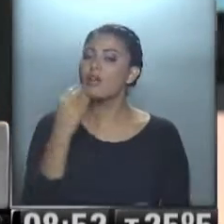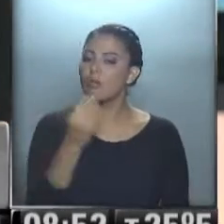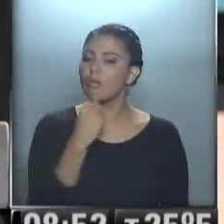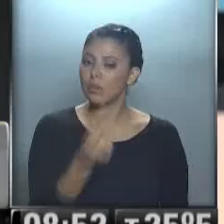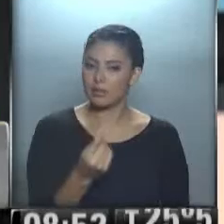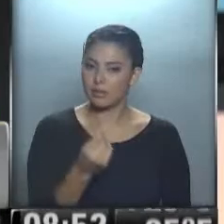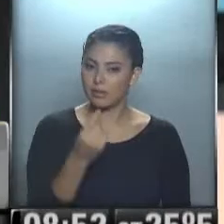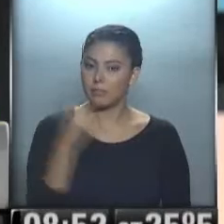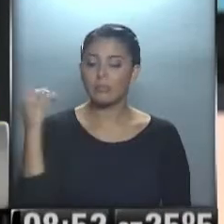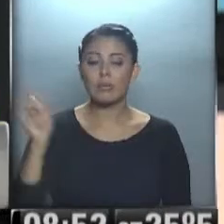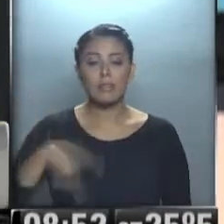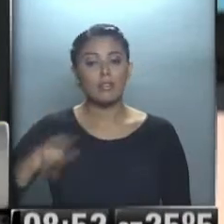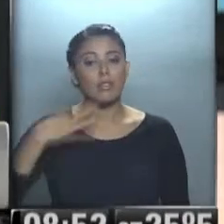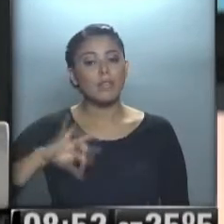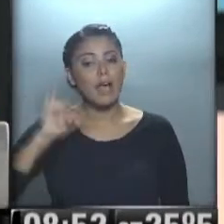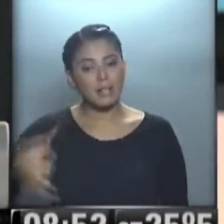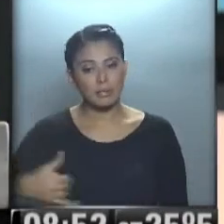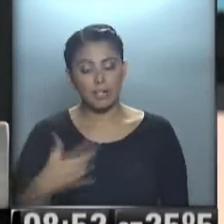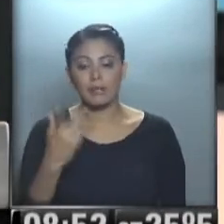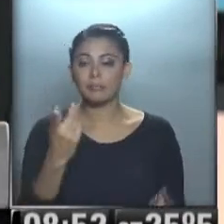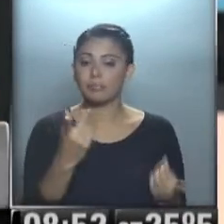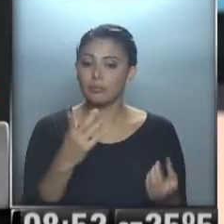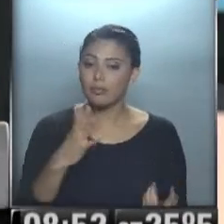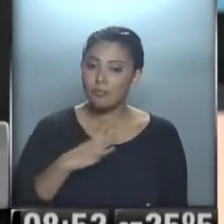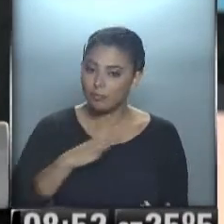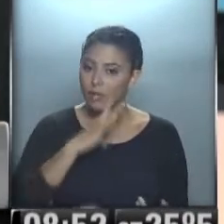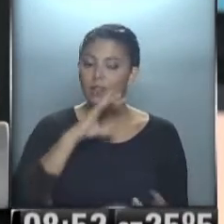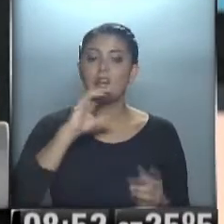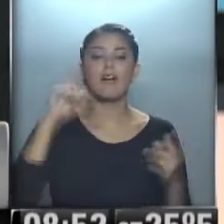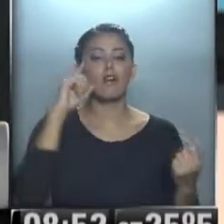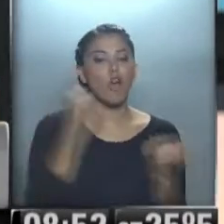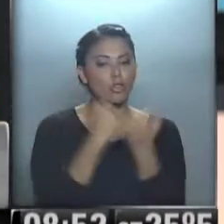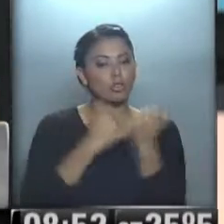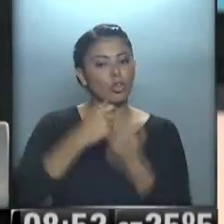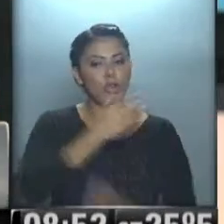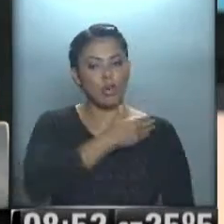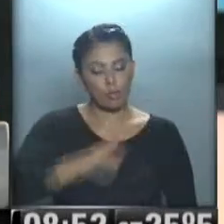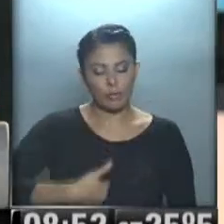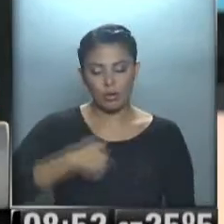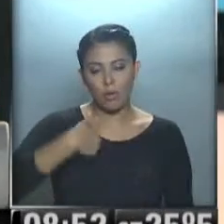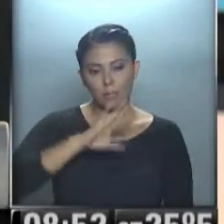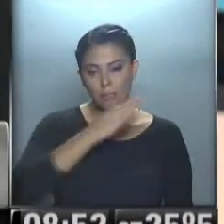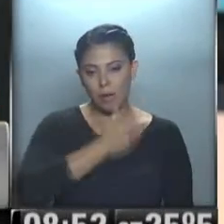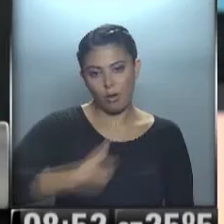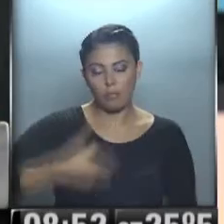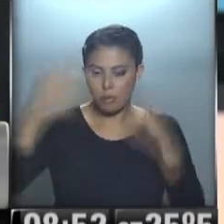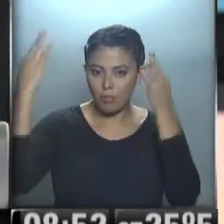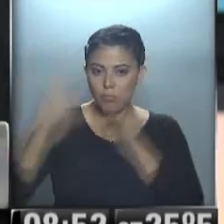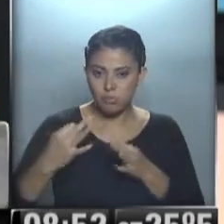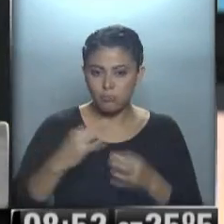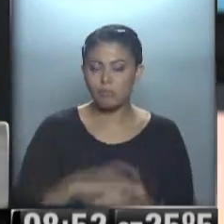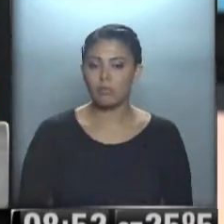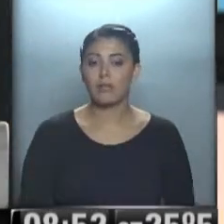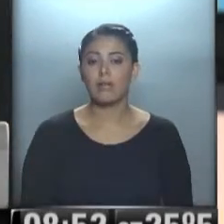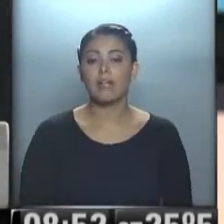asumiendo la mesa enlace que hace falta un control mucho más estricto del estado es decir más estado y no menos estado como dicen ellos